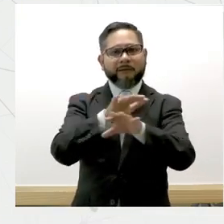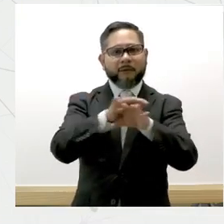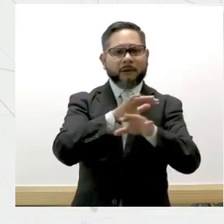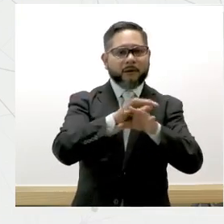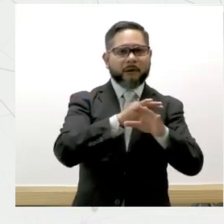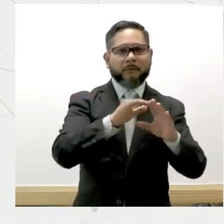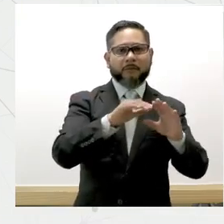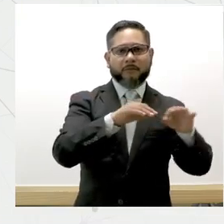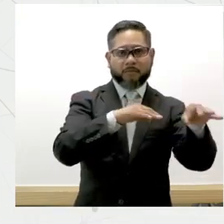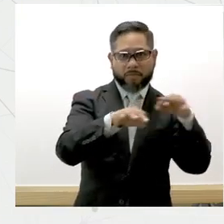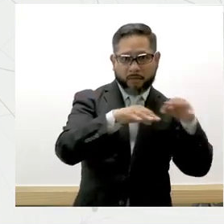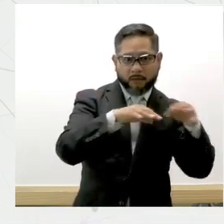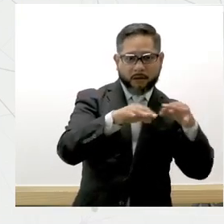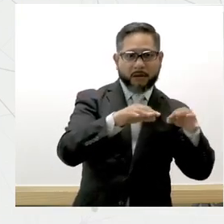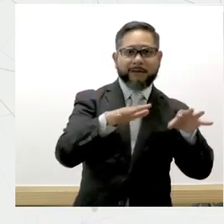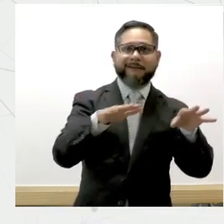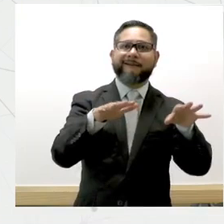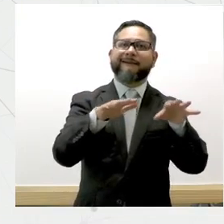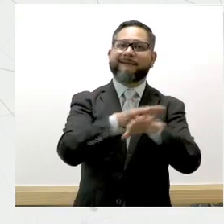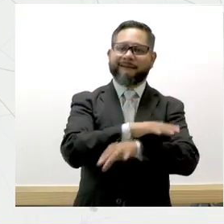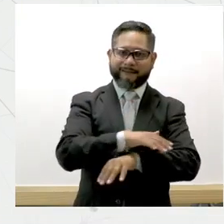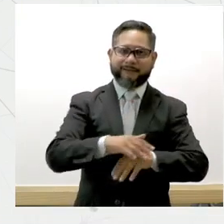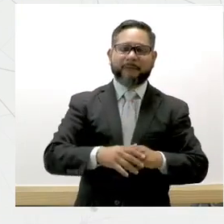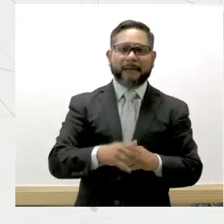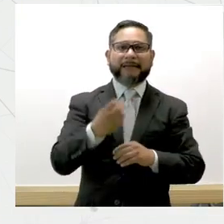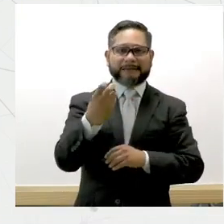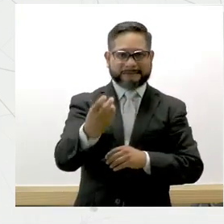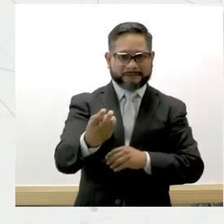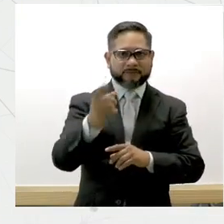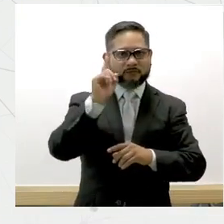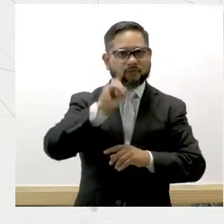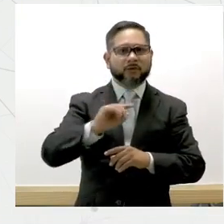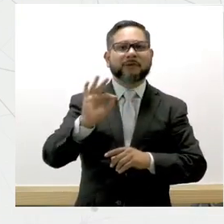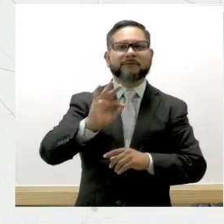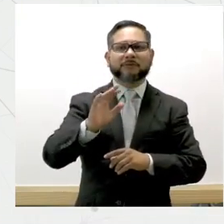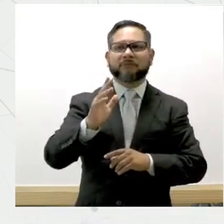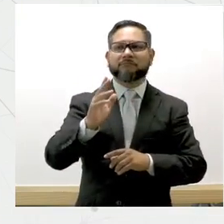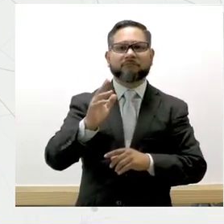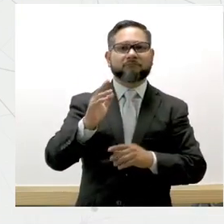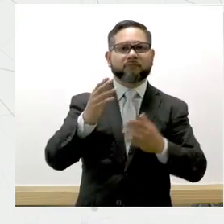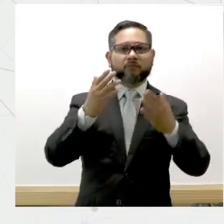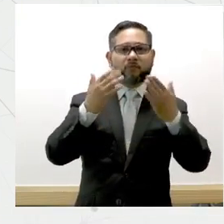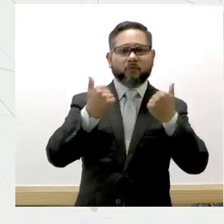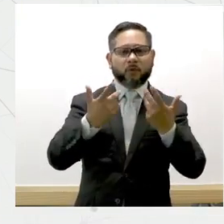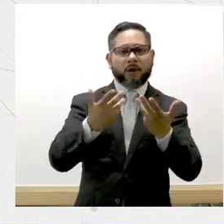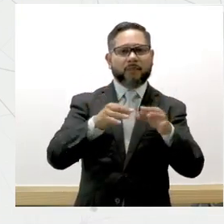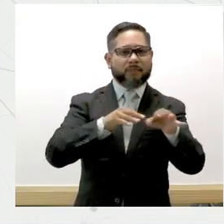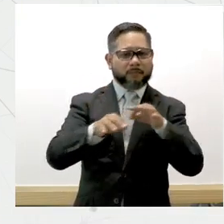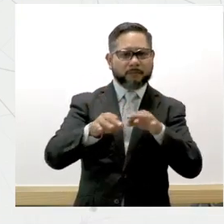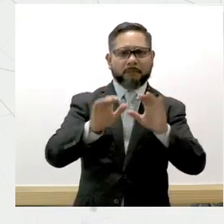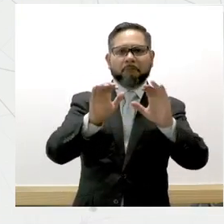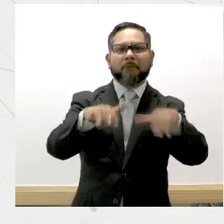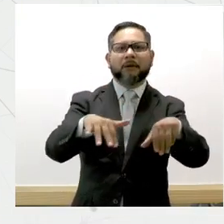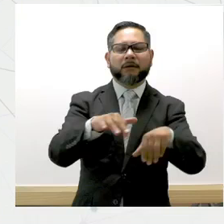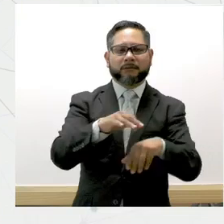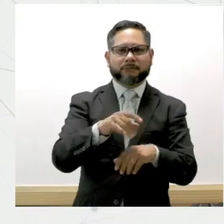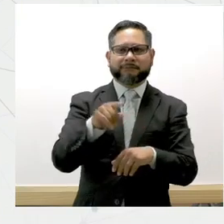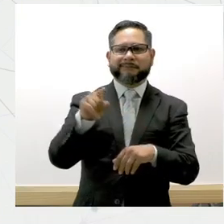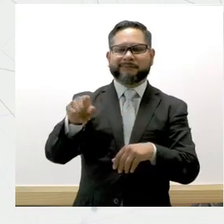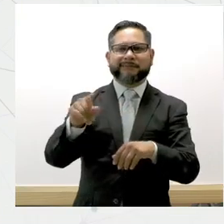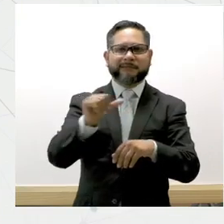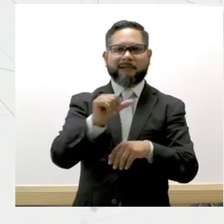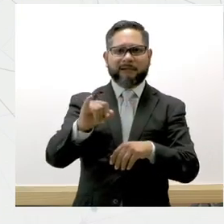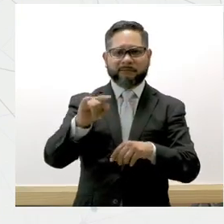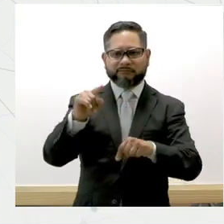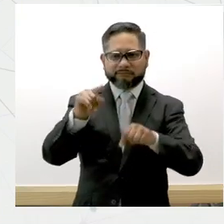los algoritmos, la inteligencia artificial, van a tener un despliegue general a lo largo de todo el desarrollo de la gestión pública. Pero no cabe duda también